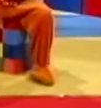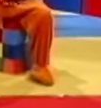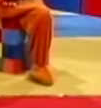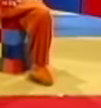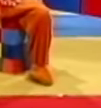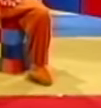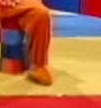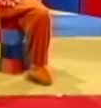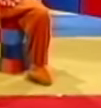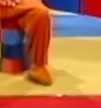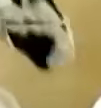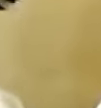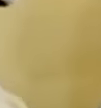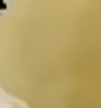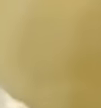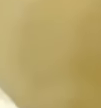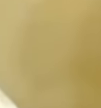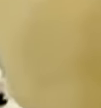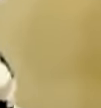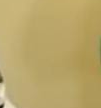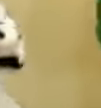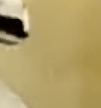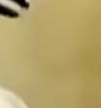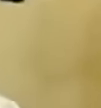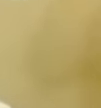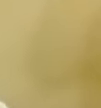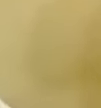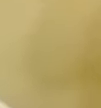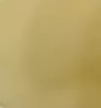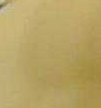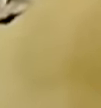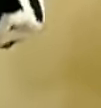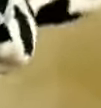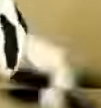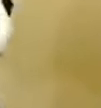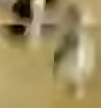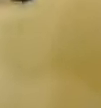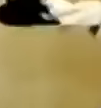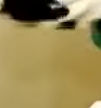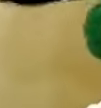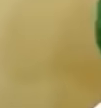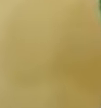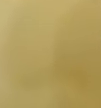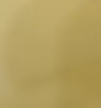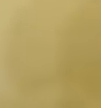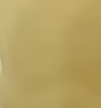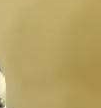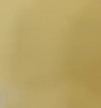¡Mu! ¡Mu! ¡Ay, no me grite!